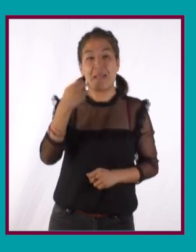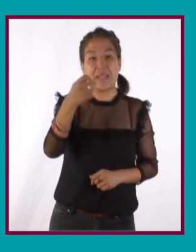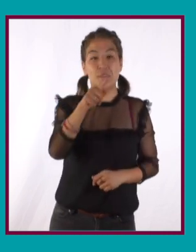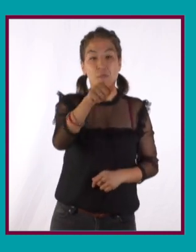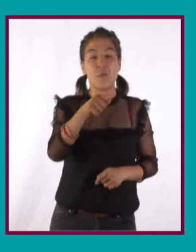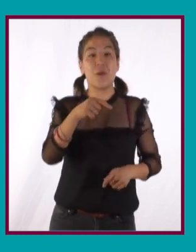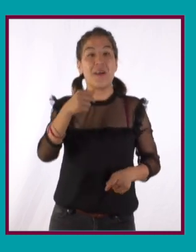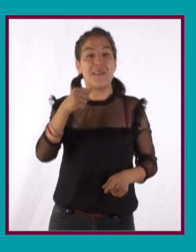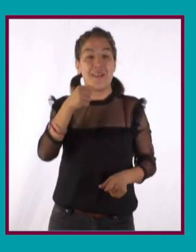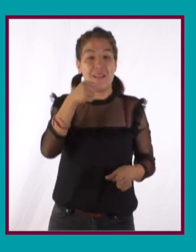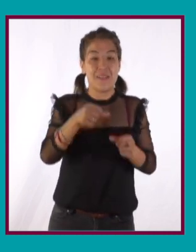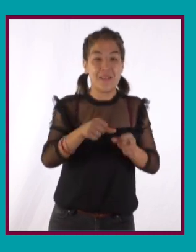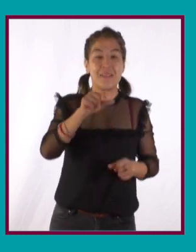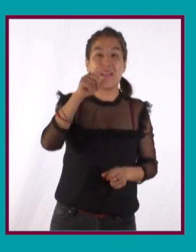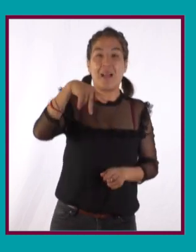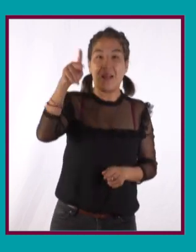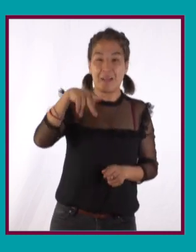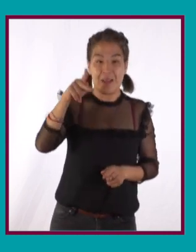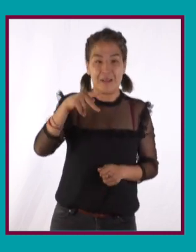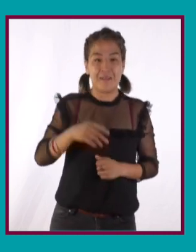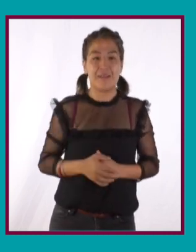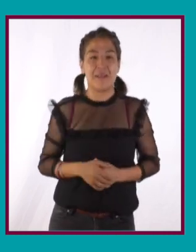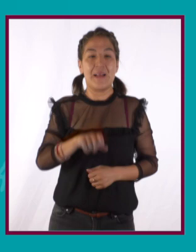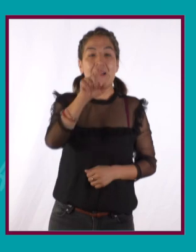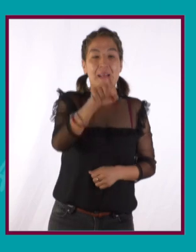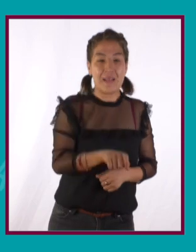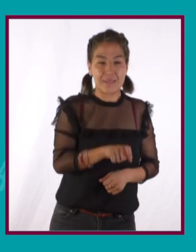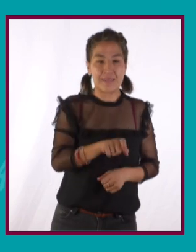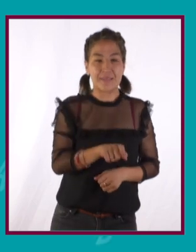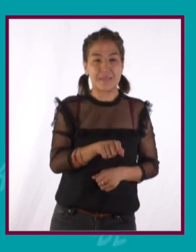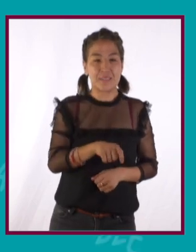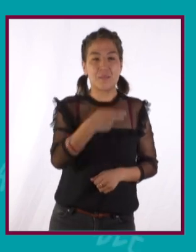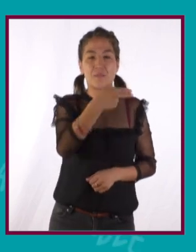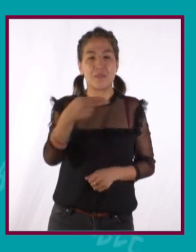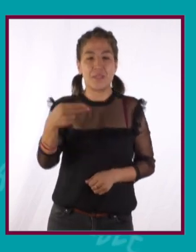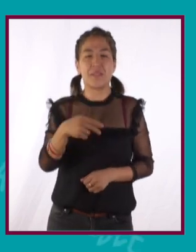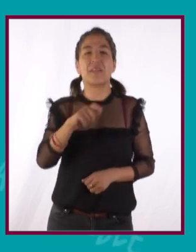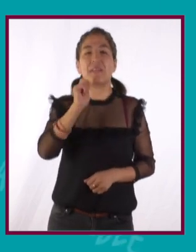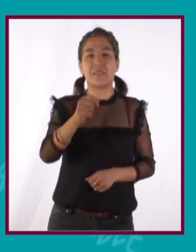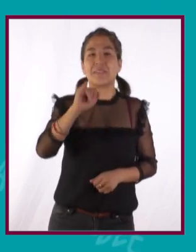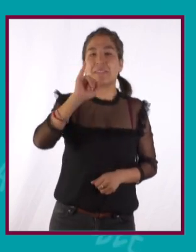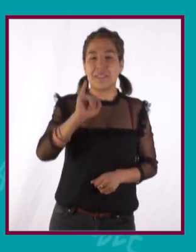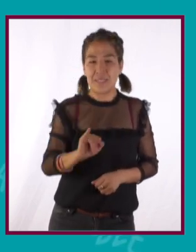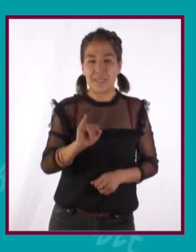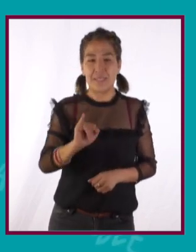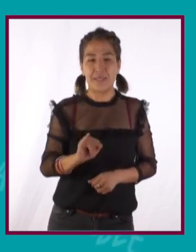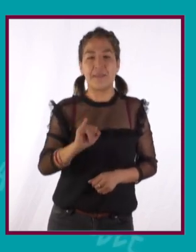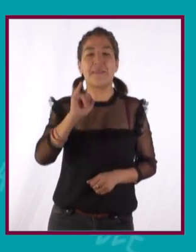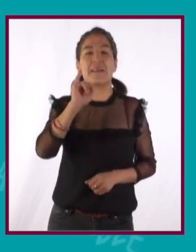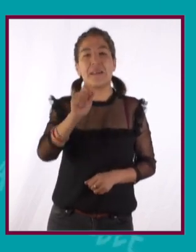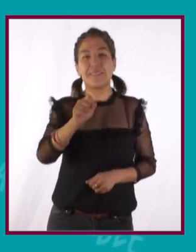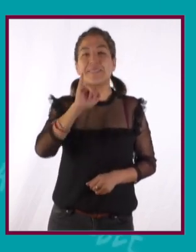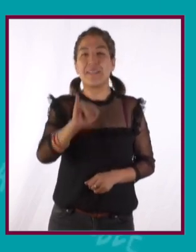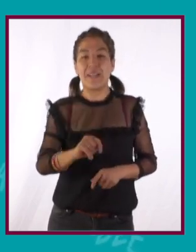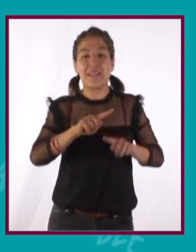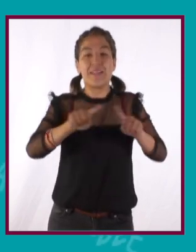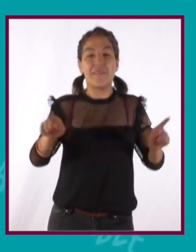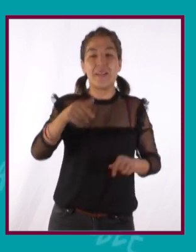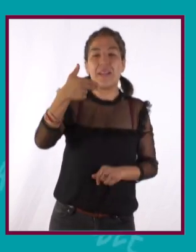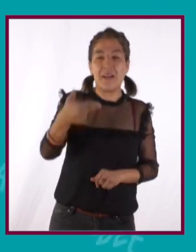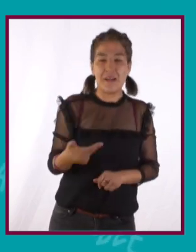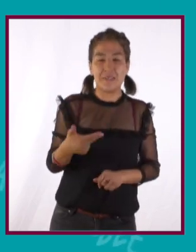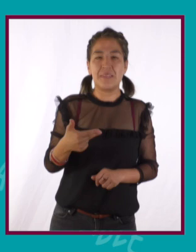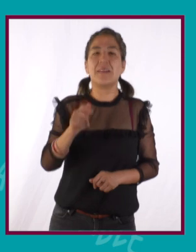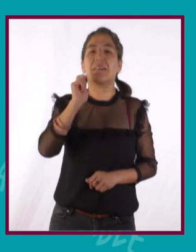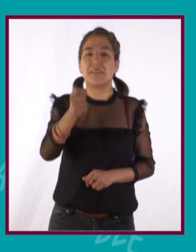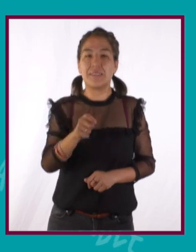se hizo en la fila K, tenemos X subíndice I es igual a Y subíndice I. Y diferentes